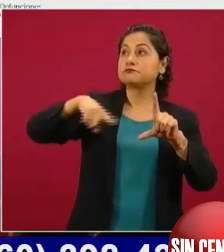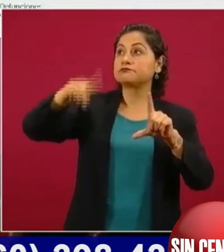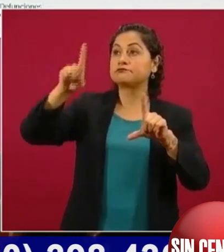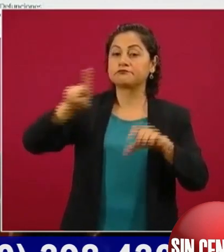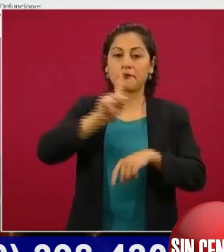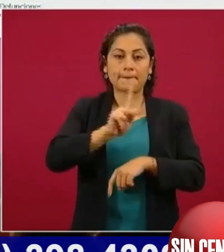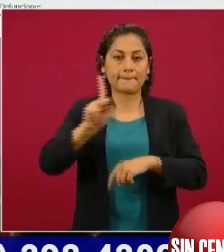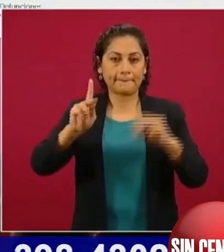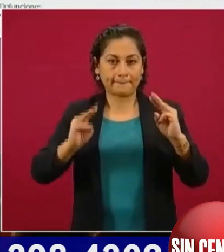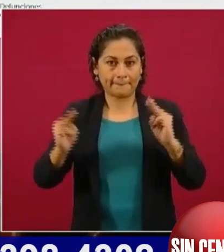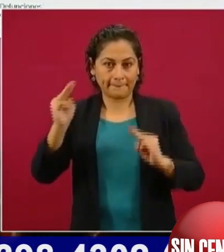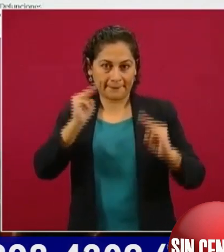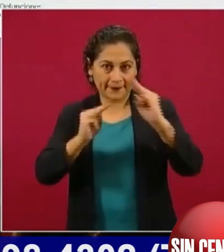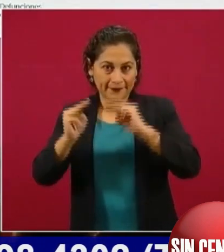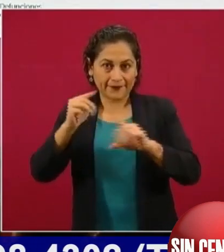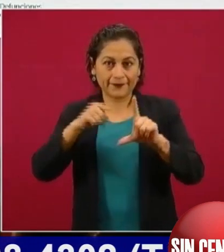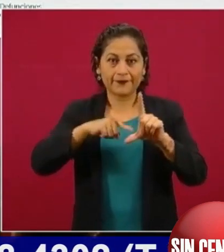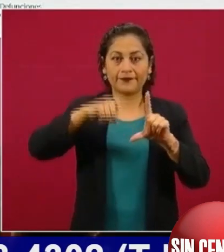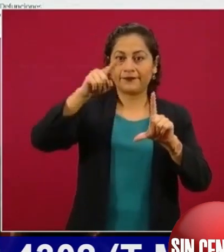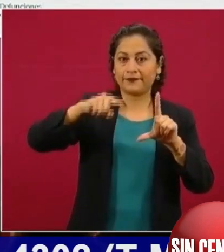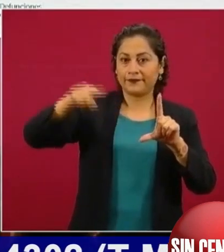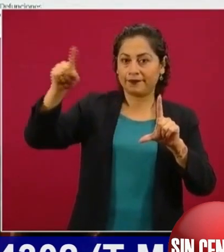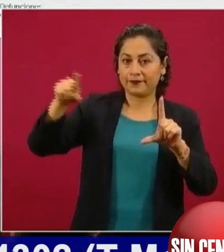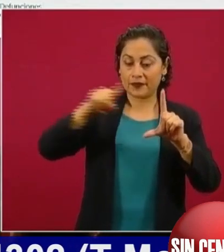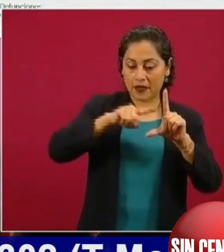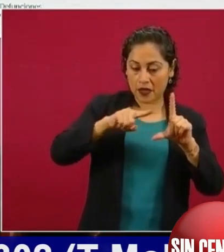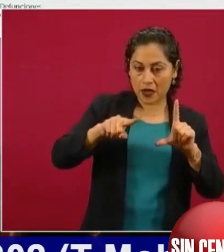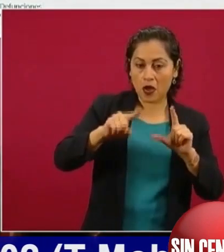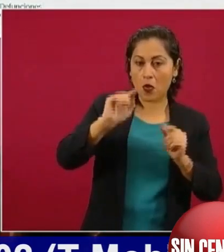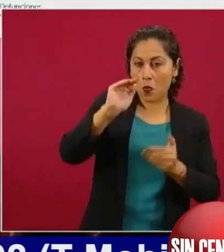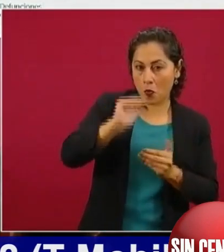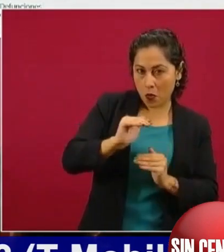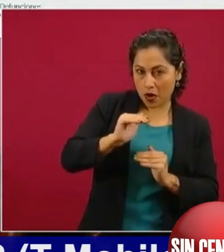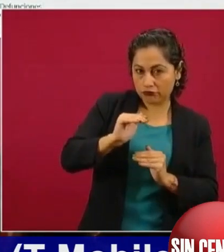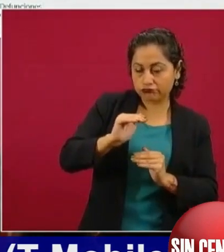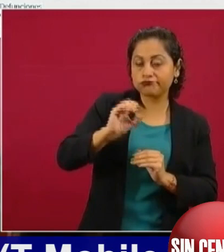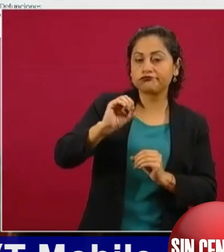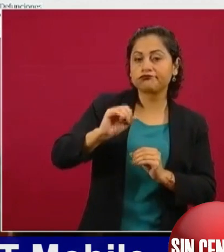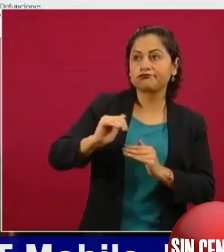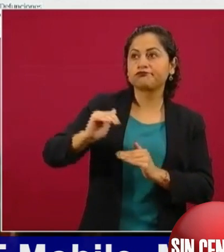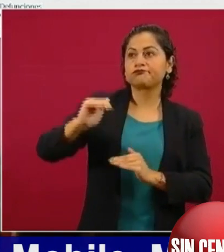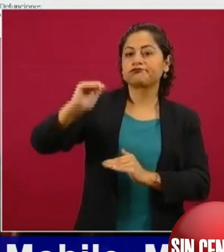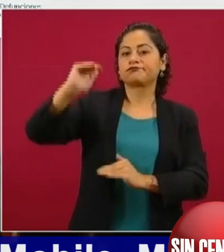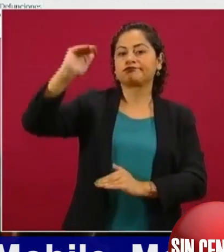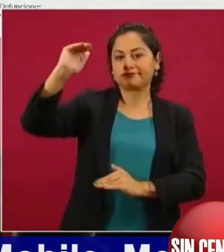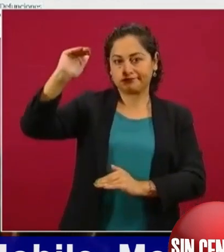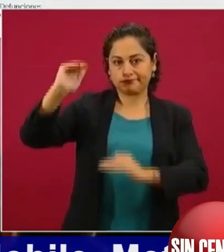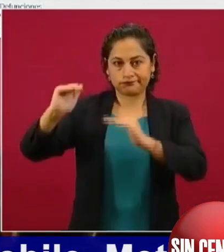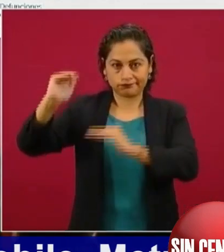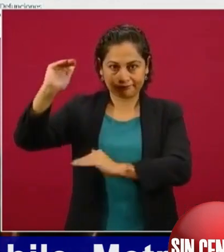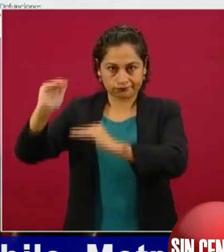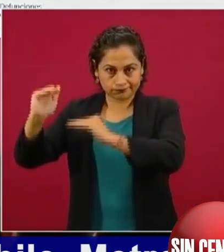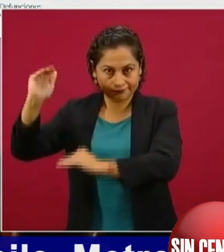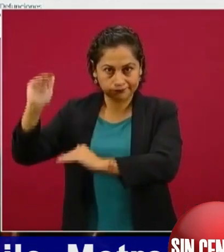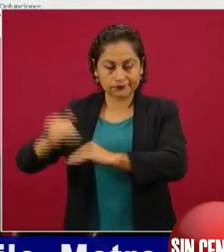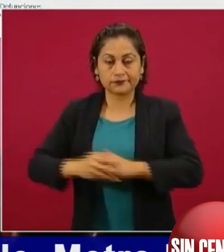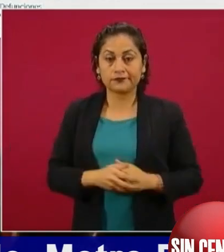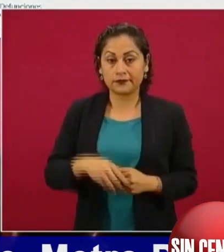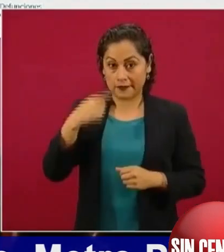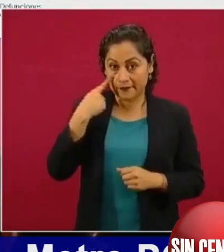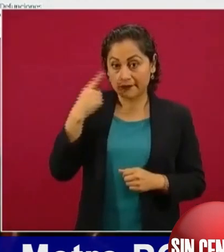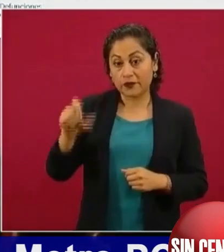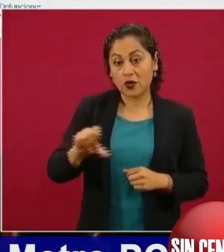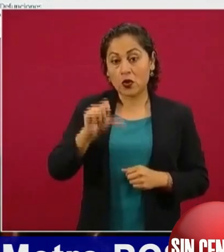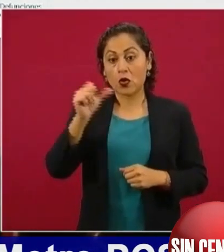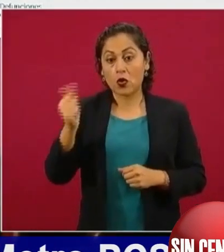casos. Aquí hay menos casos, aquí hay más casos y podemos ver esas variaciones de casos. Finalmente tenemos otro indicador que es el